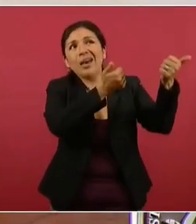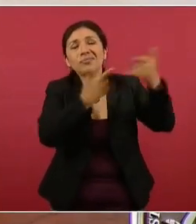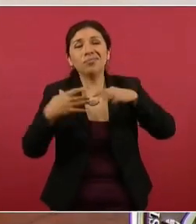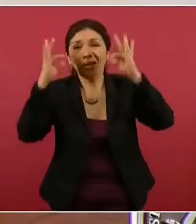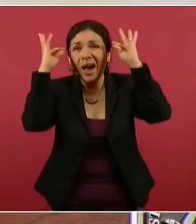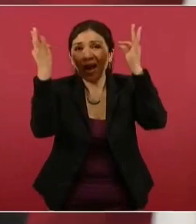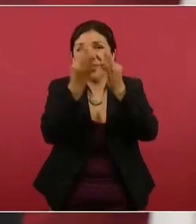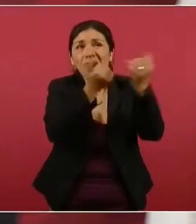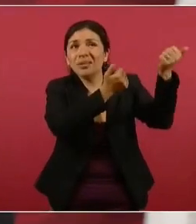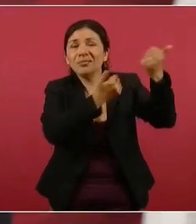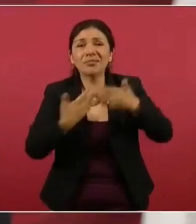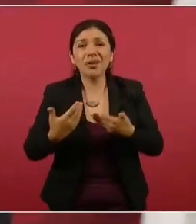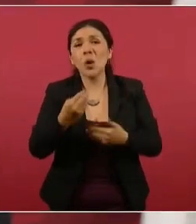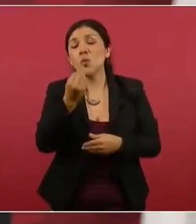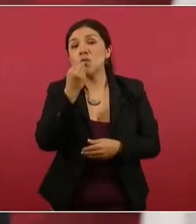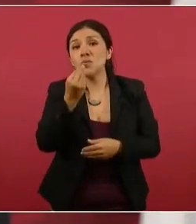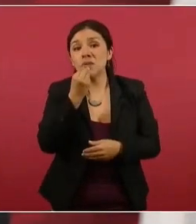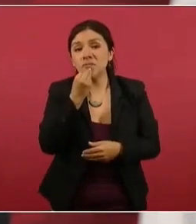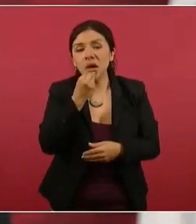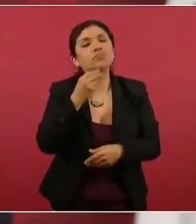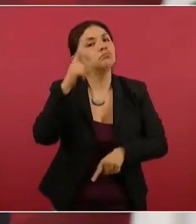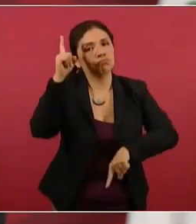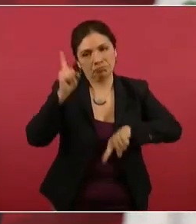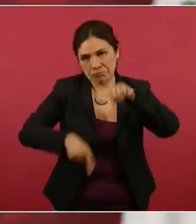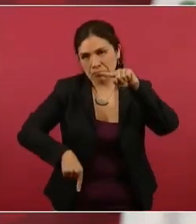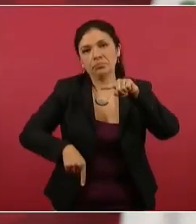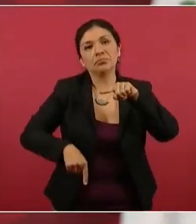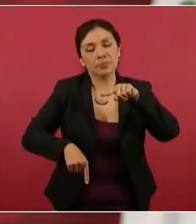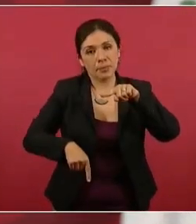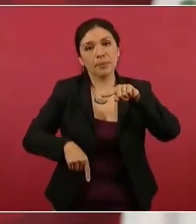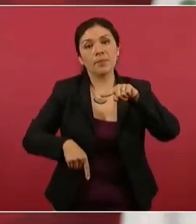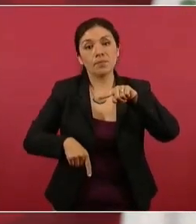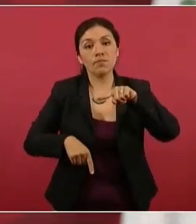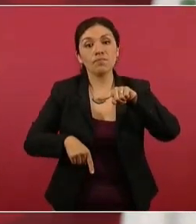para poder importar alimentos que puedan